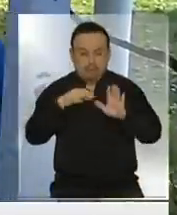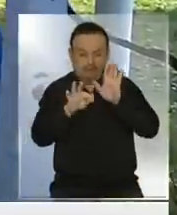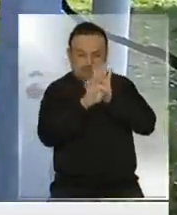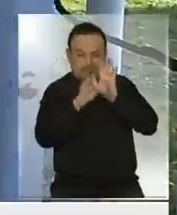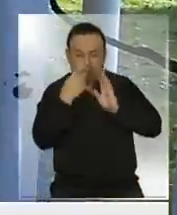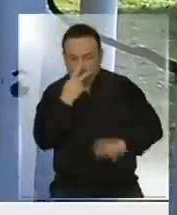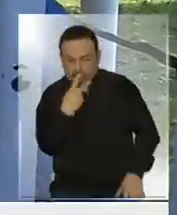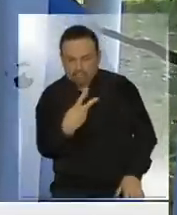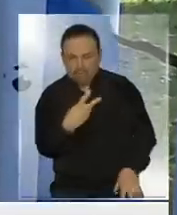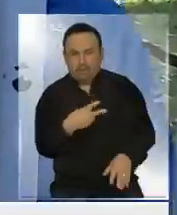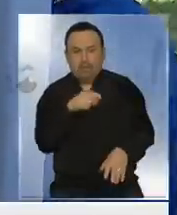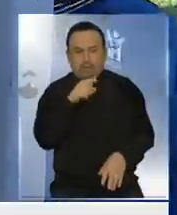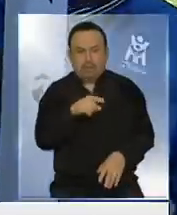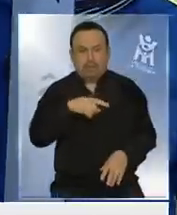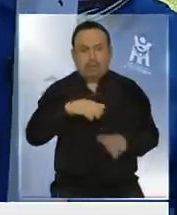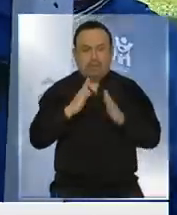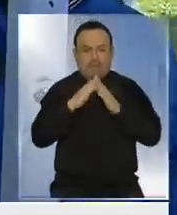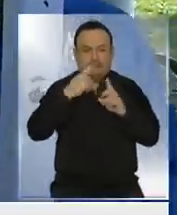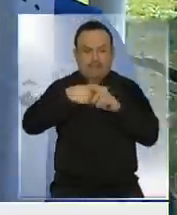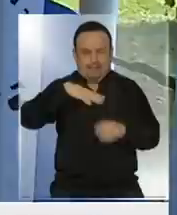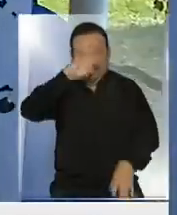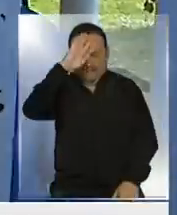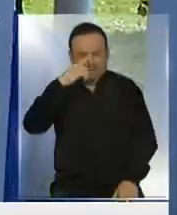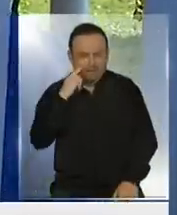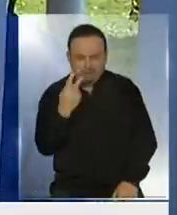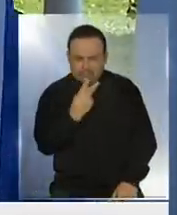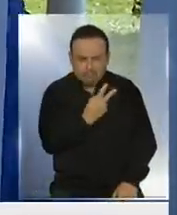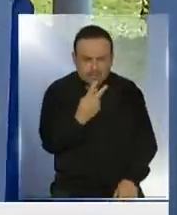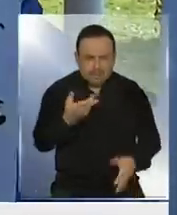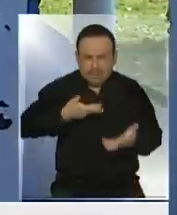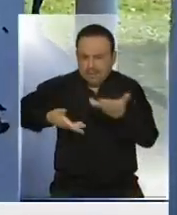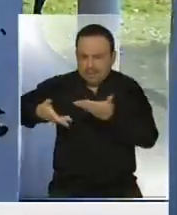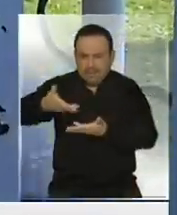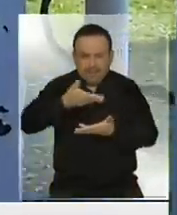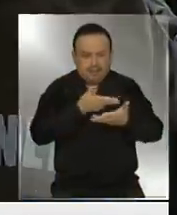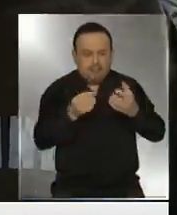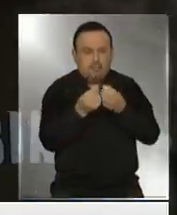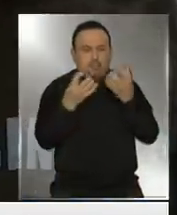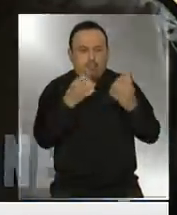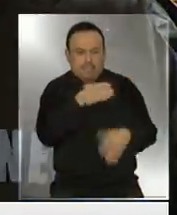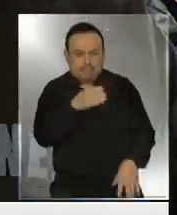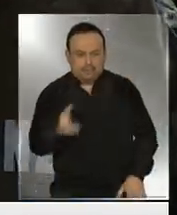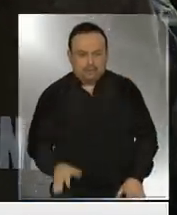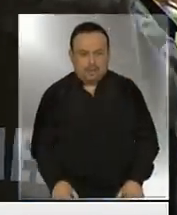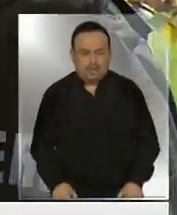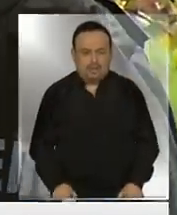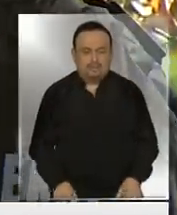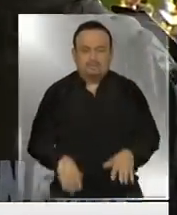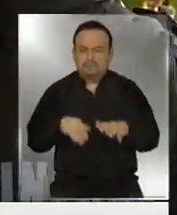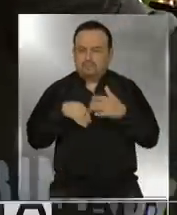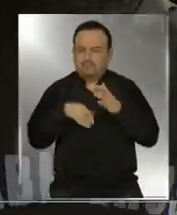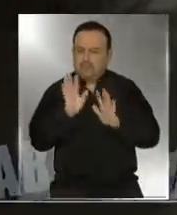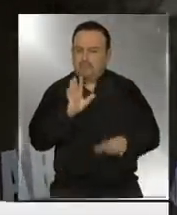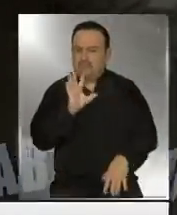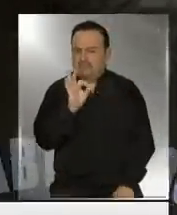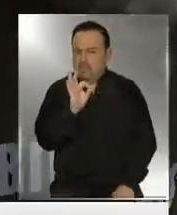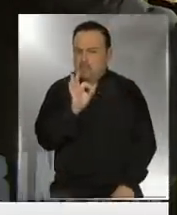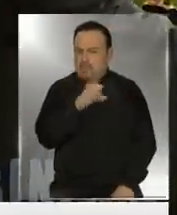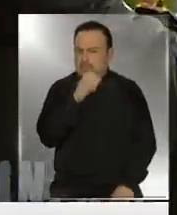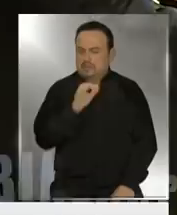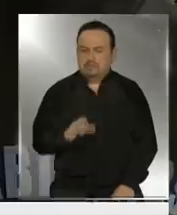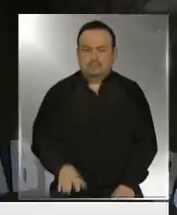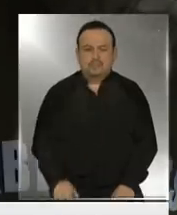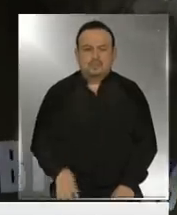de hecho de esta iglesia evangélica se podía ver cómo compartían ahí muchas personas e incluso más de 50